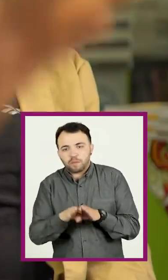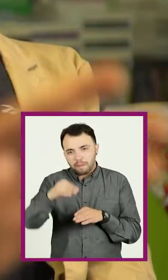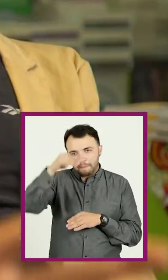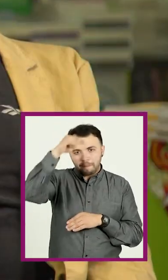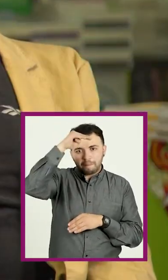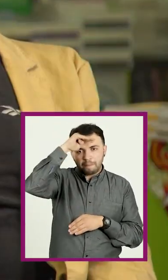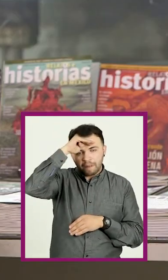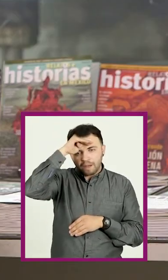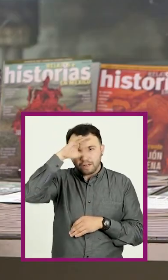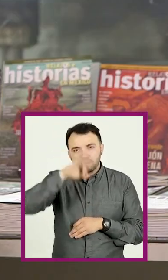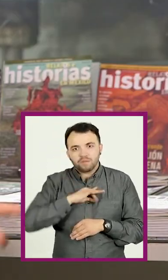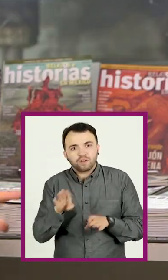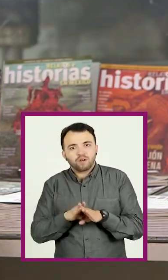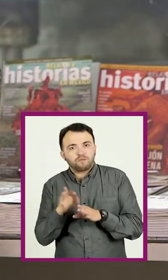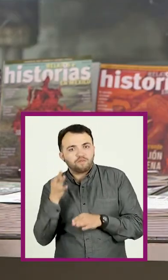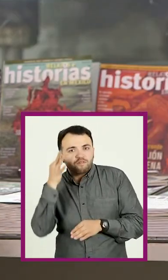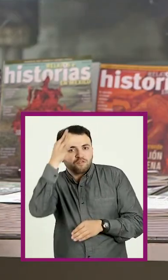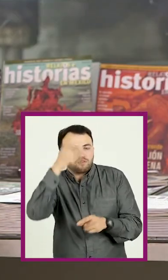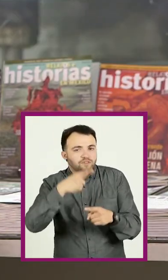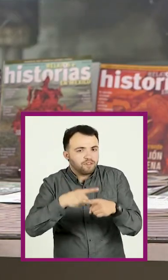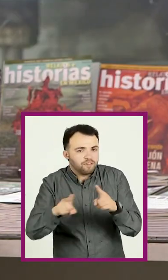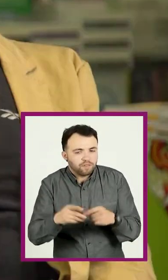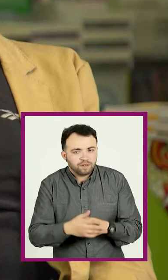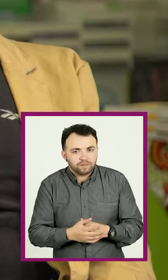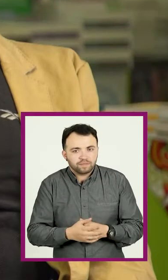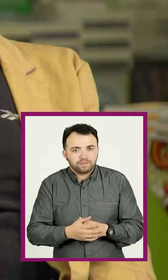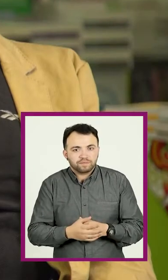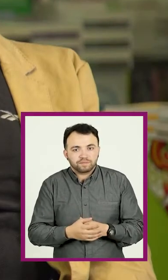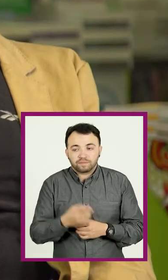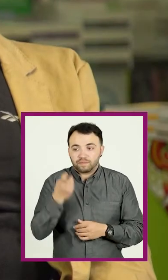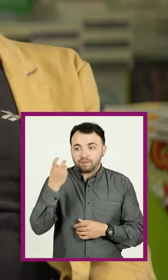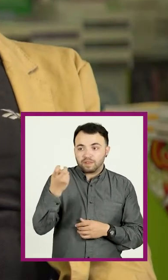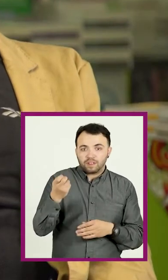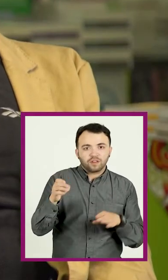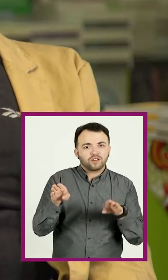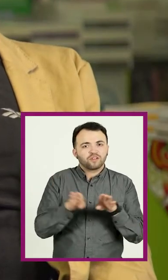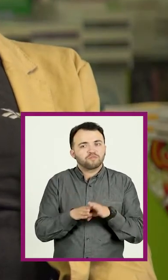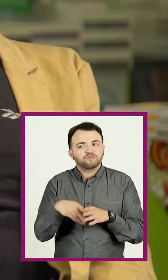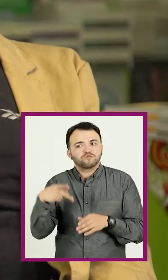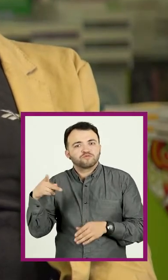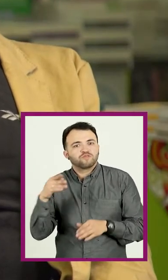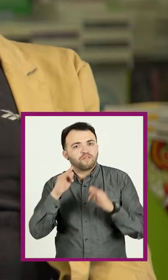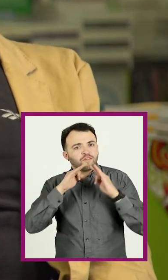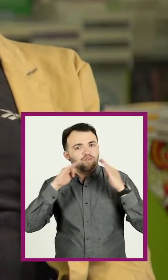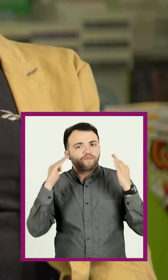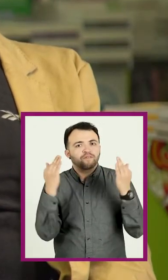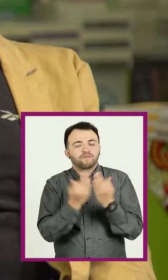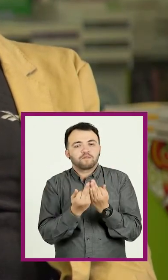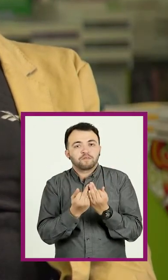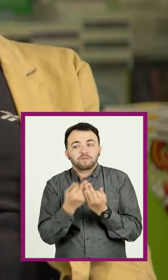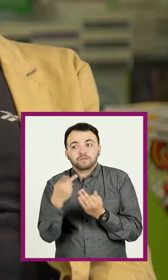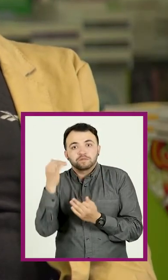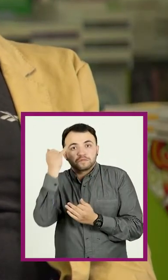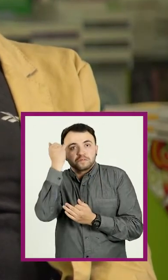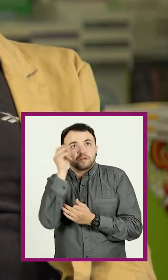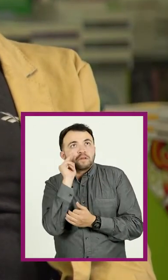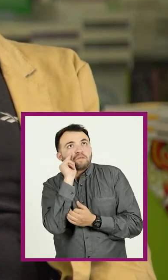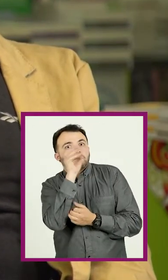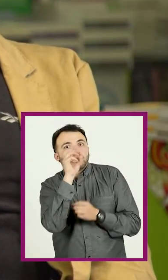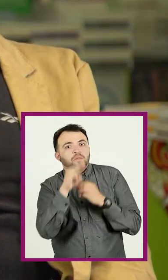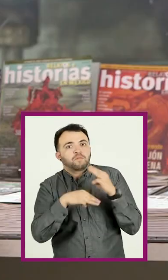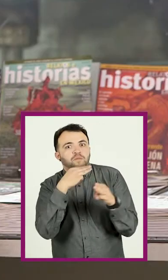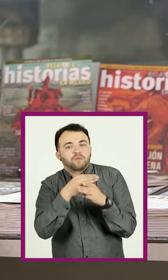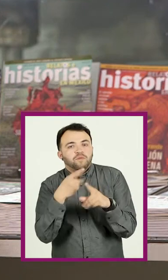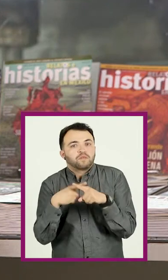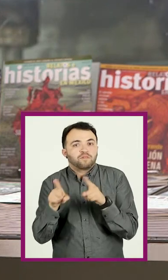visión, a otro mundo, ¿no? Diría, mejor que diría, este. Lo ¿no? recordarás mucho mejor que yo. Él diría que esas son maneras nihilistas de ver el mundo, la historia,